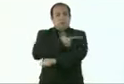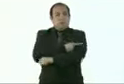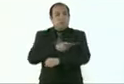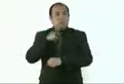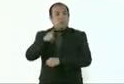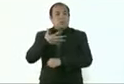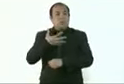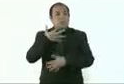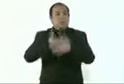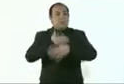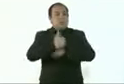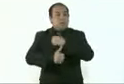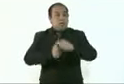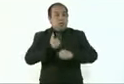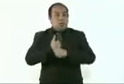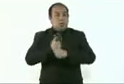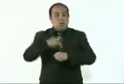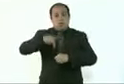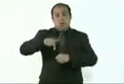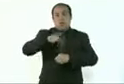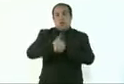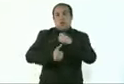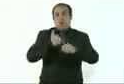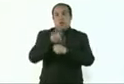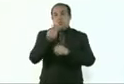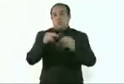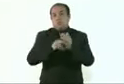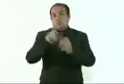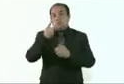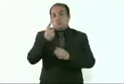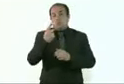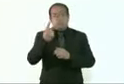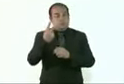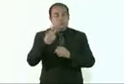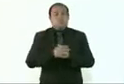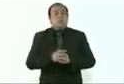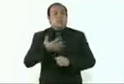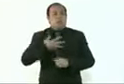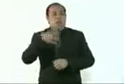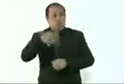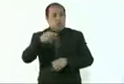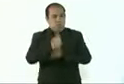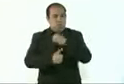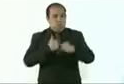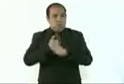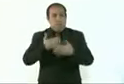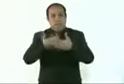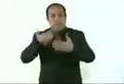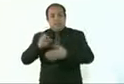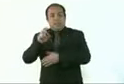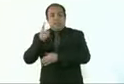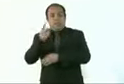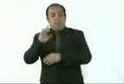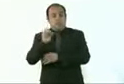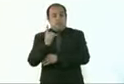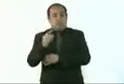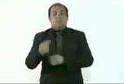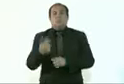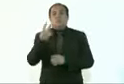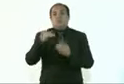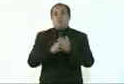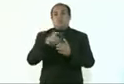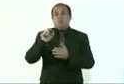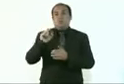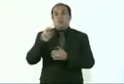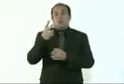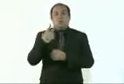si cumples 15 años durante este año 2022. Es decir, si tienen todavía 14 años y antes del 31 de diciembre del 2022 cumplen